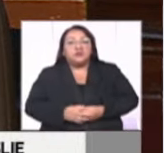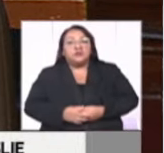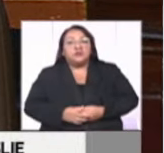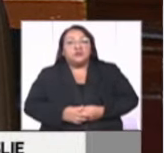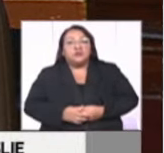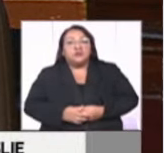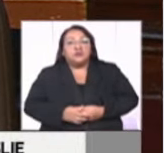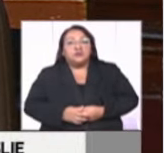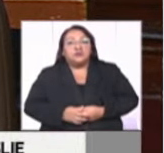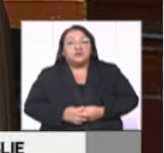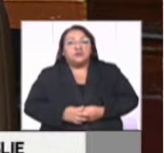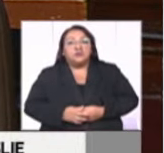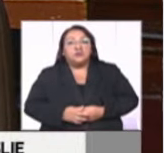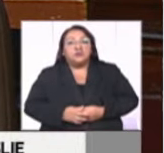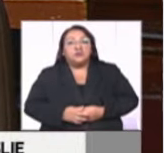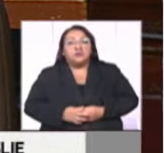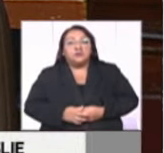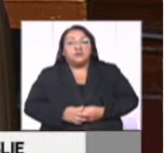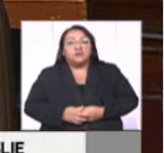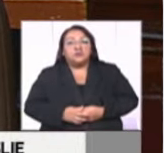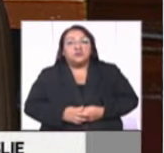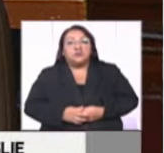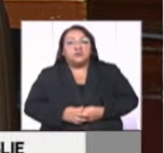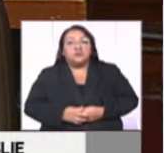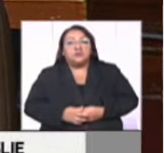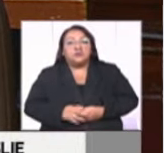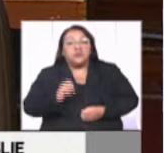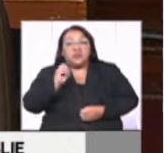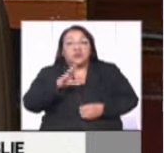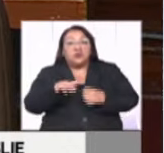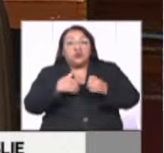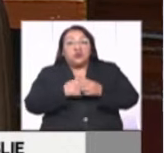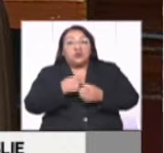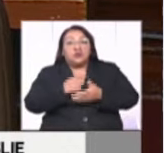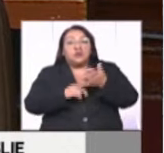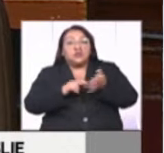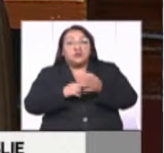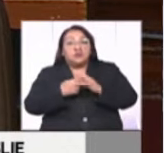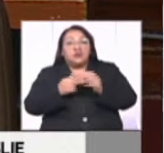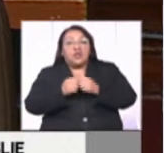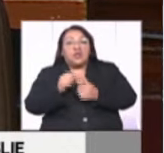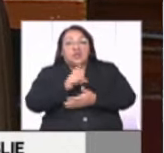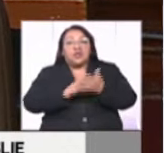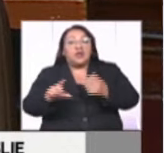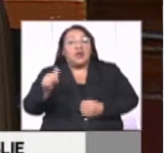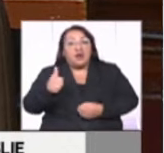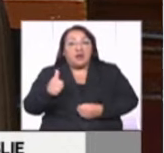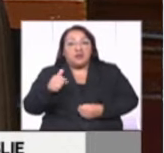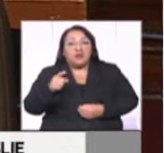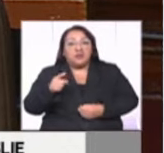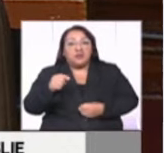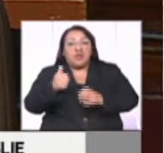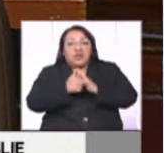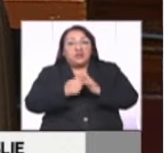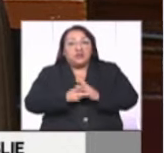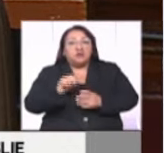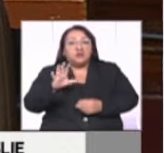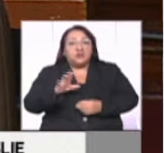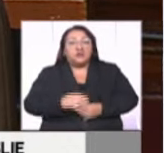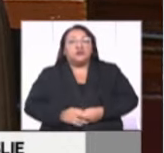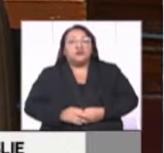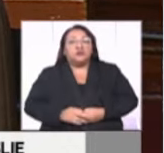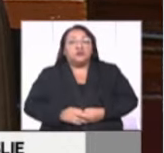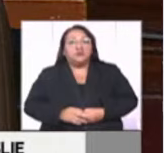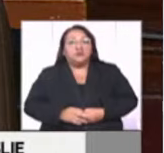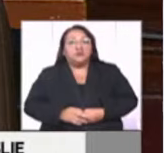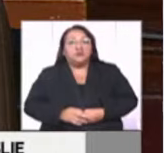la configuración del supuesto de exclusión contemplado en el literal A del artículo 5 de la